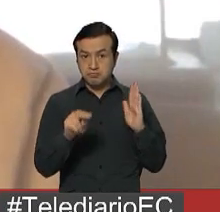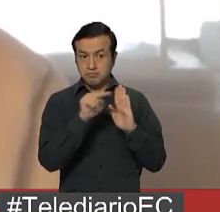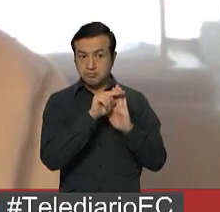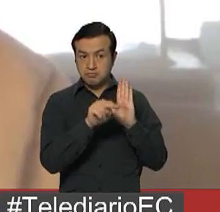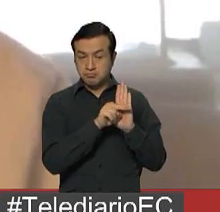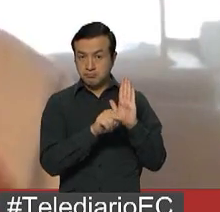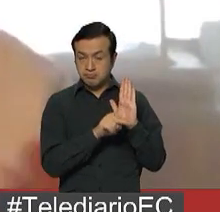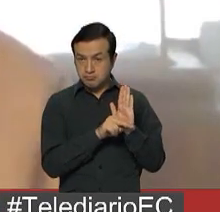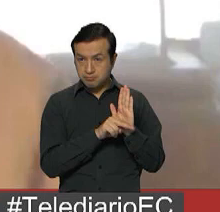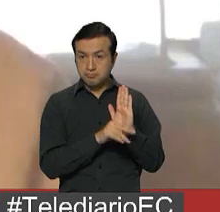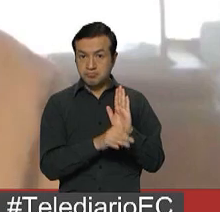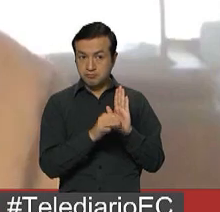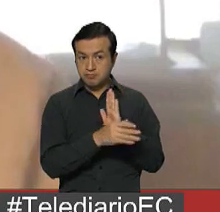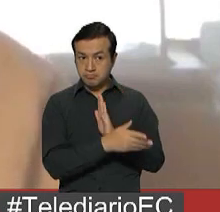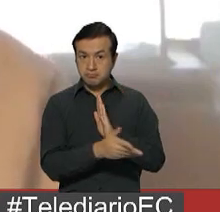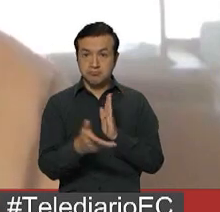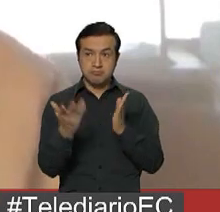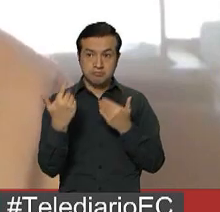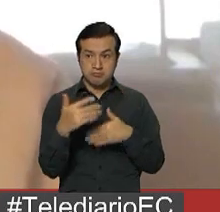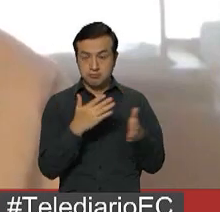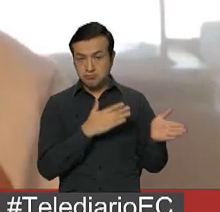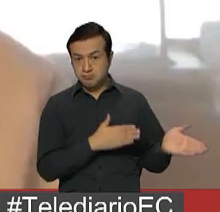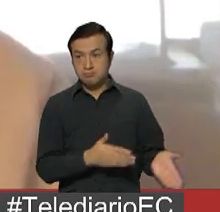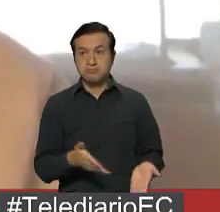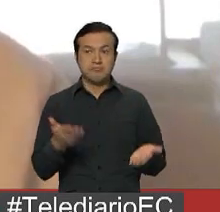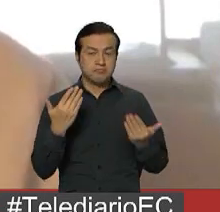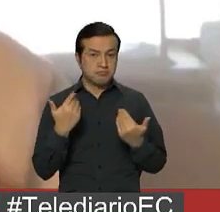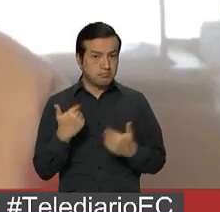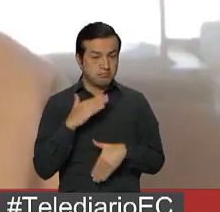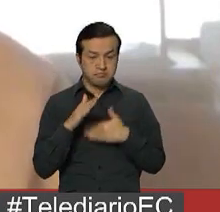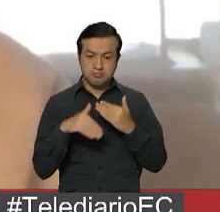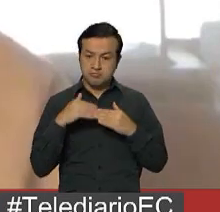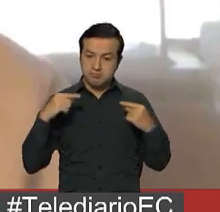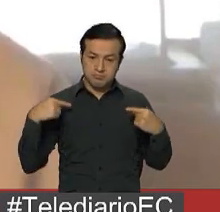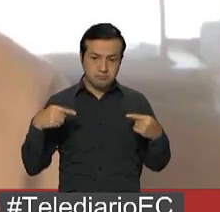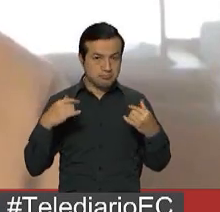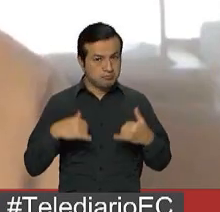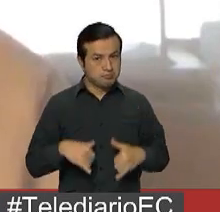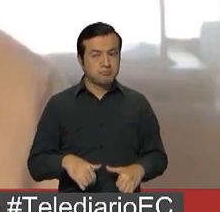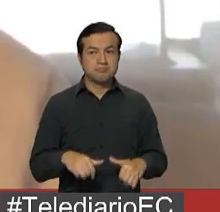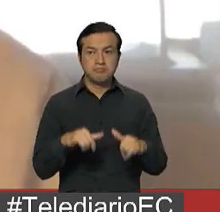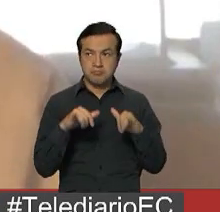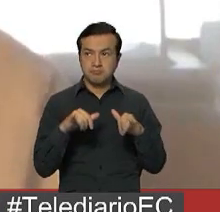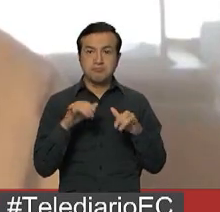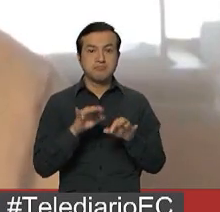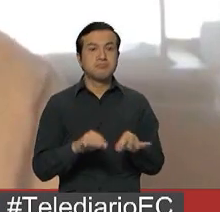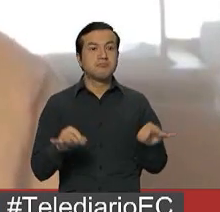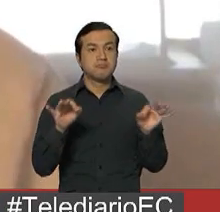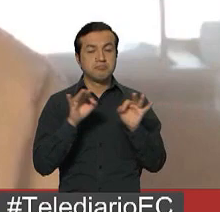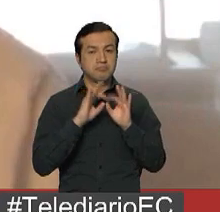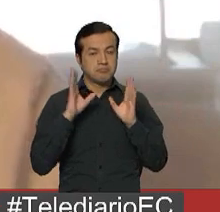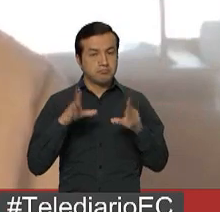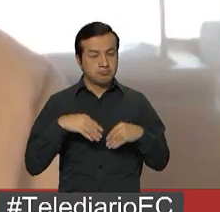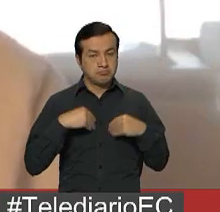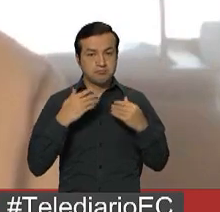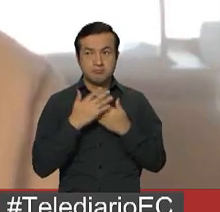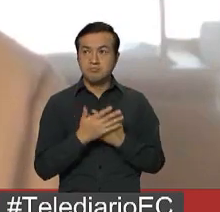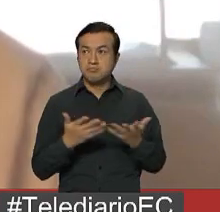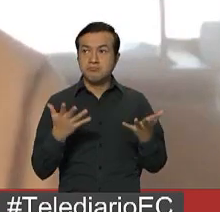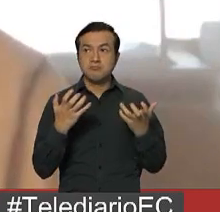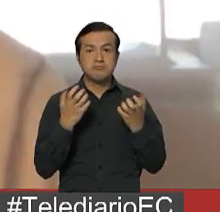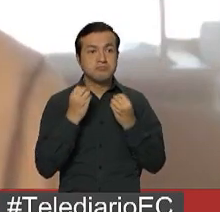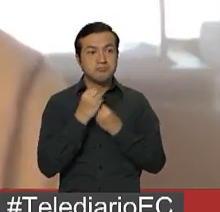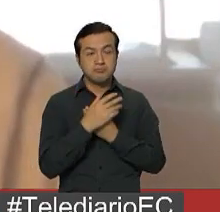y después de esto ya lo hemos hecho regularmente y hemos tenido una importante acogida eso lo que